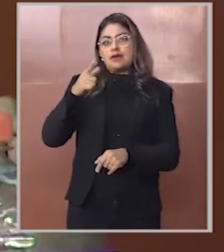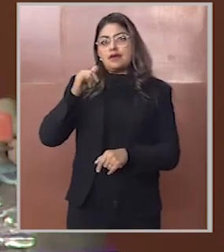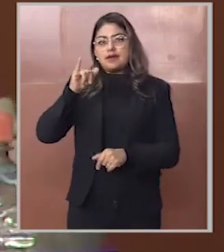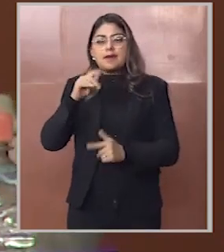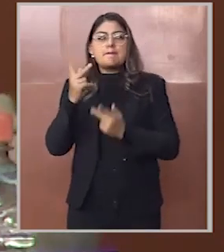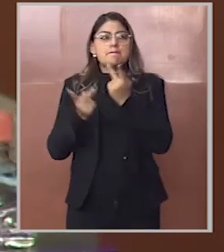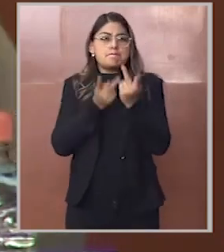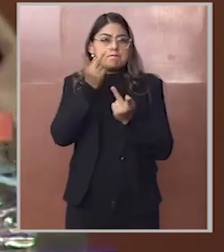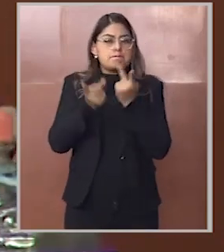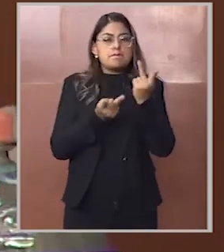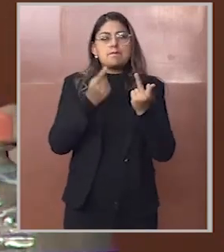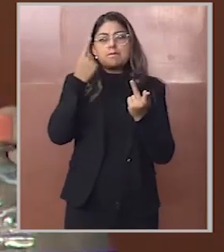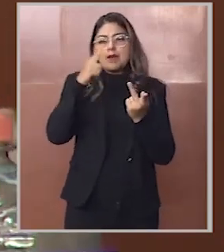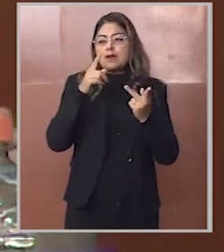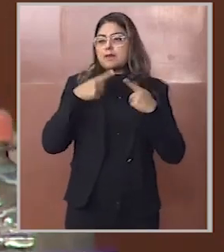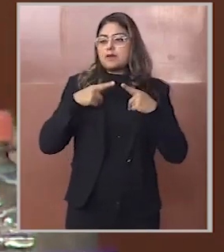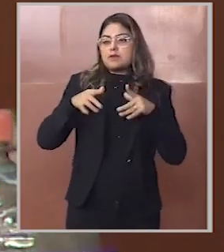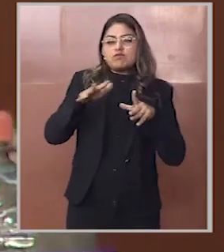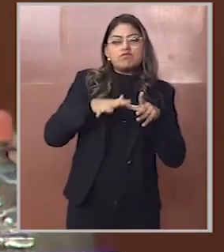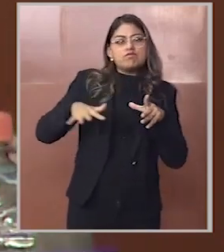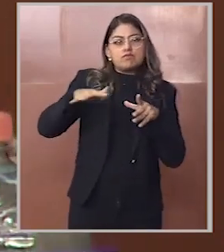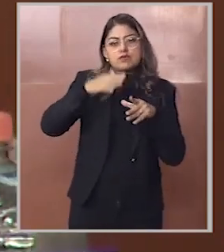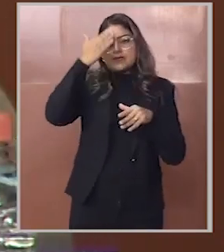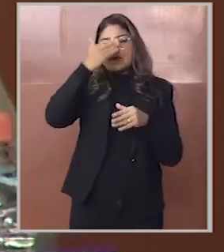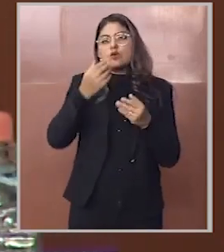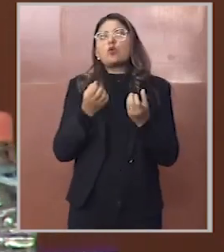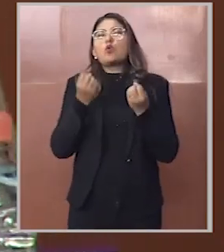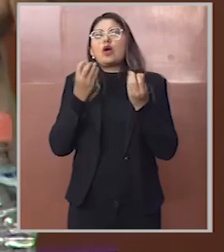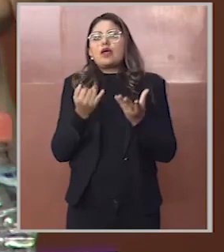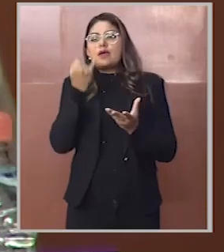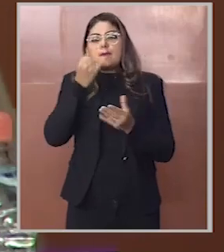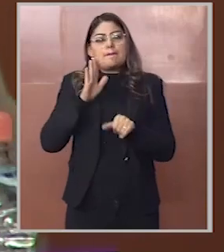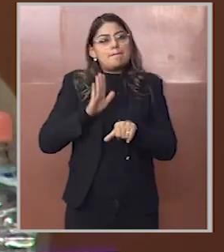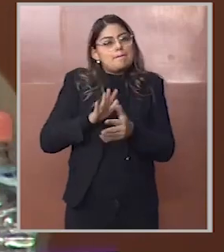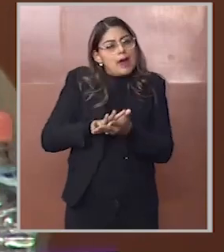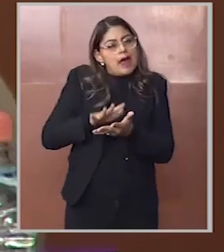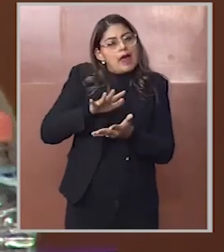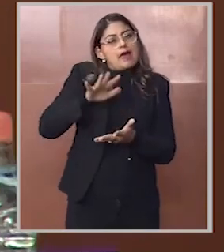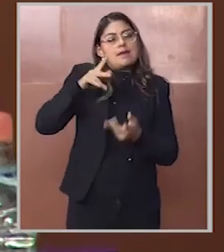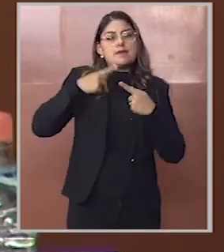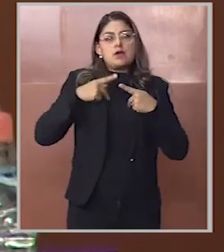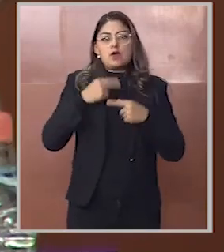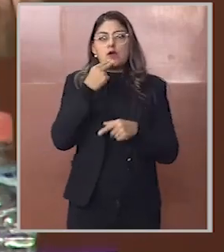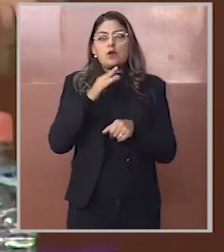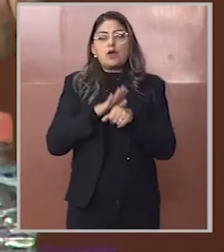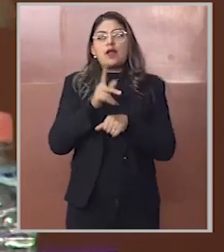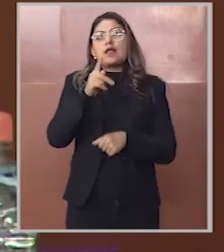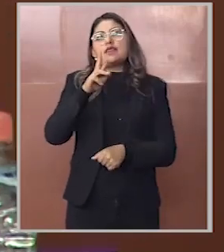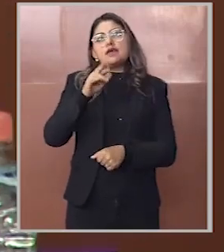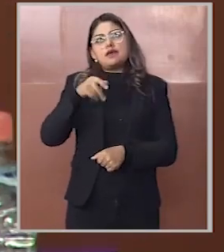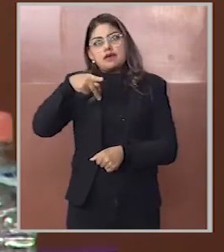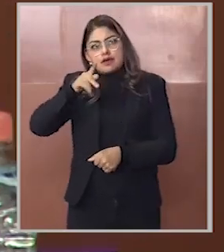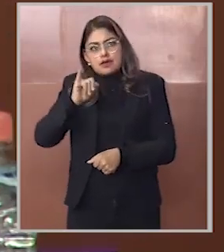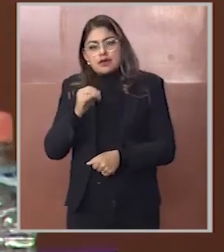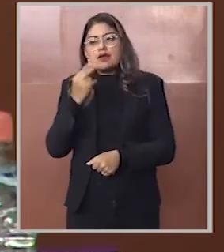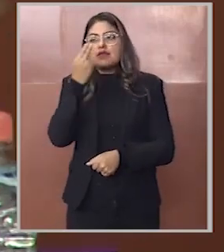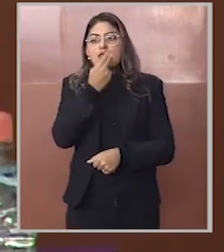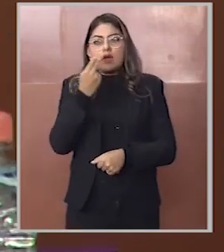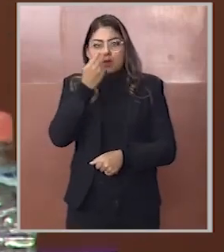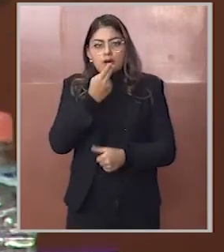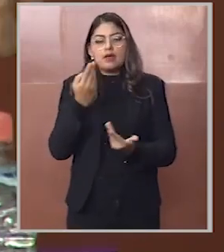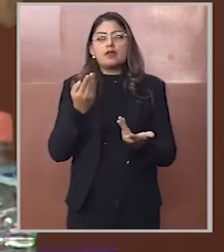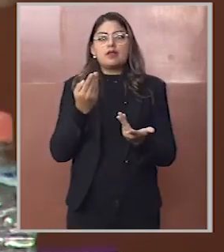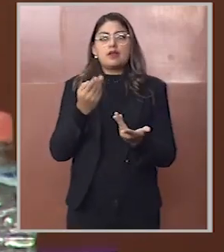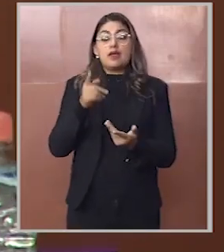entre las 10 lenguas más habladas pues encontraban el triqui el naguat de tlascala el mazateco el